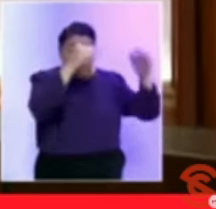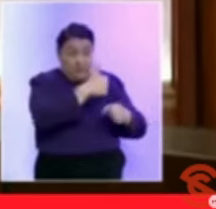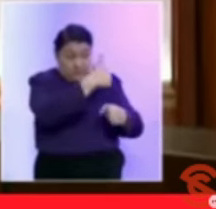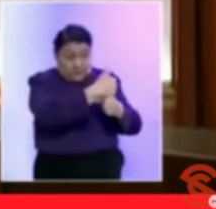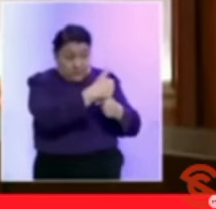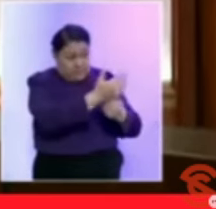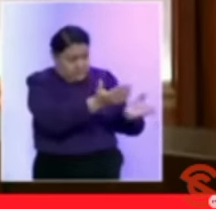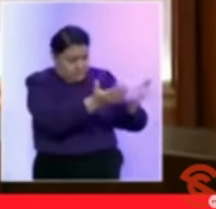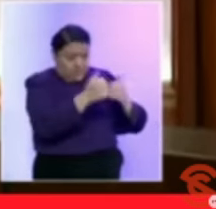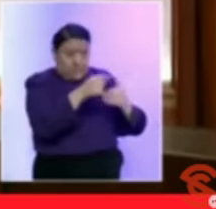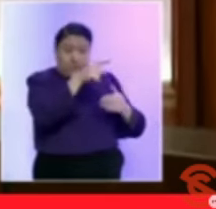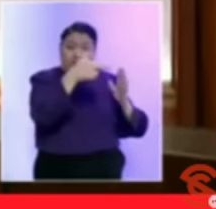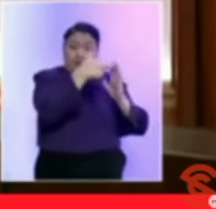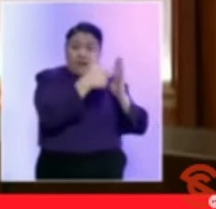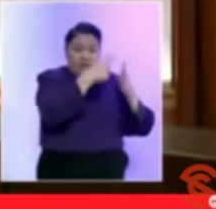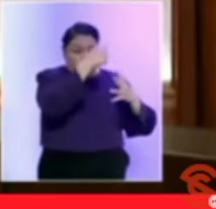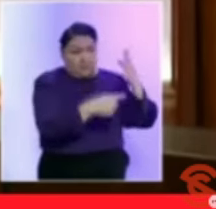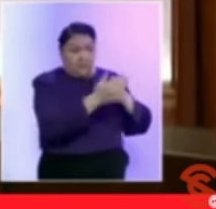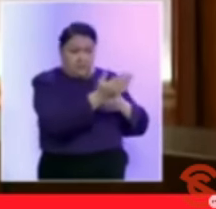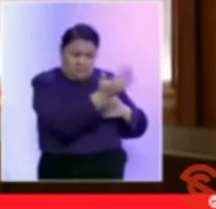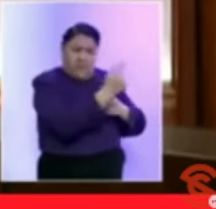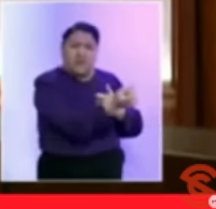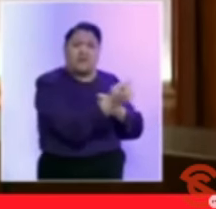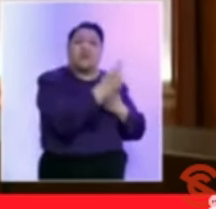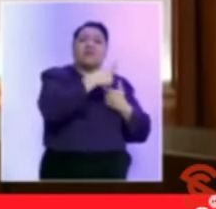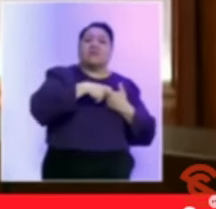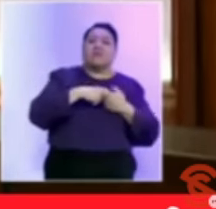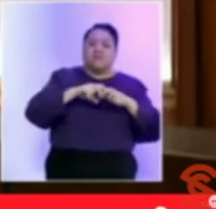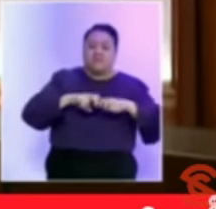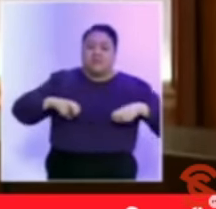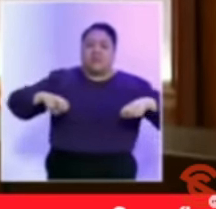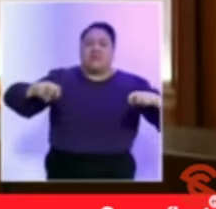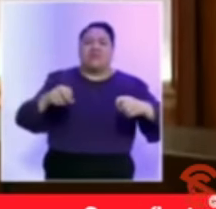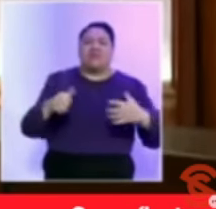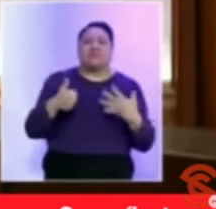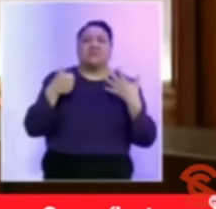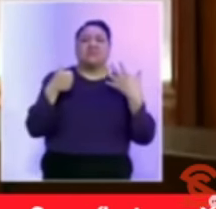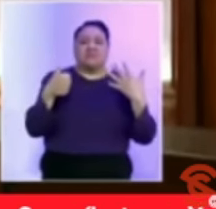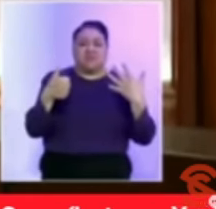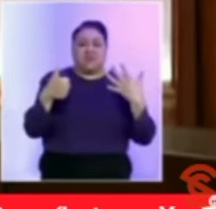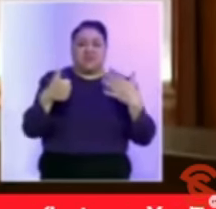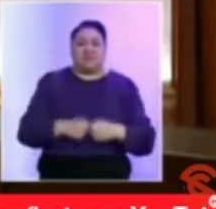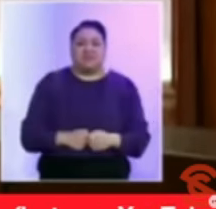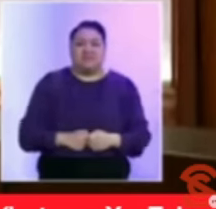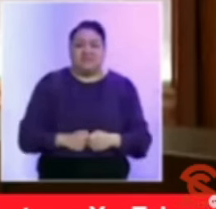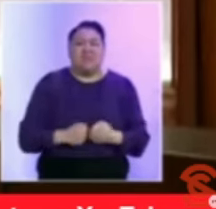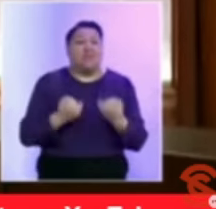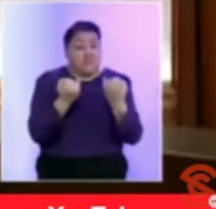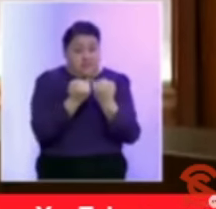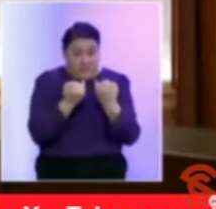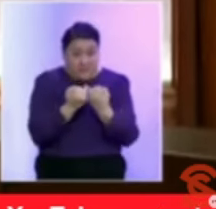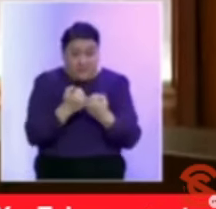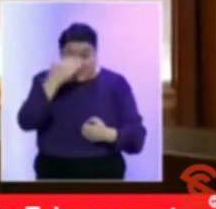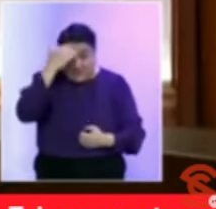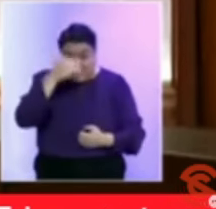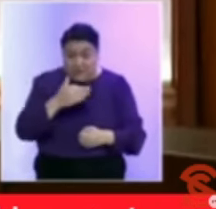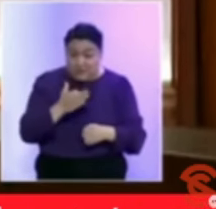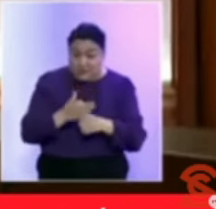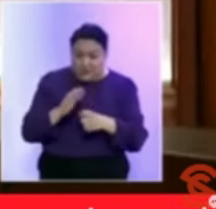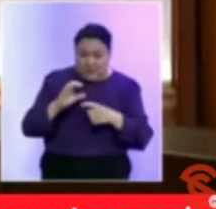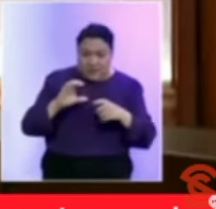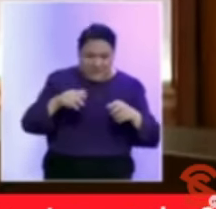requisitos determinados en la ley se destaca También en estos